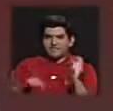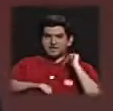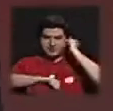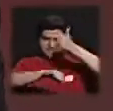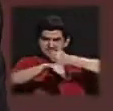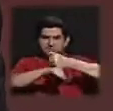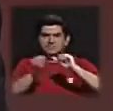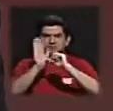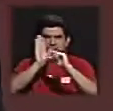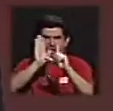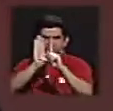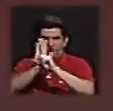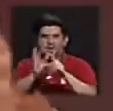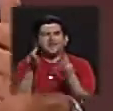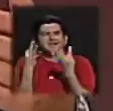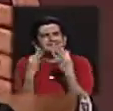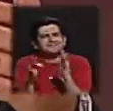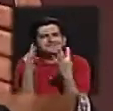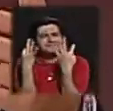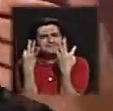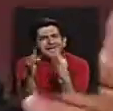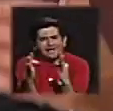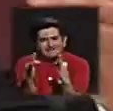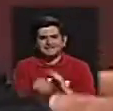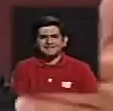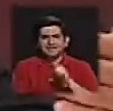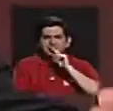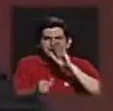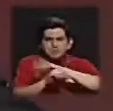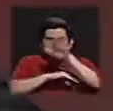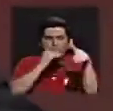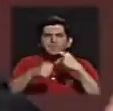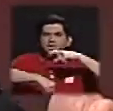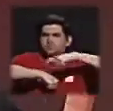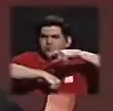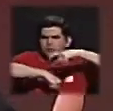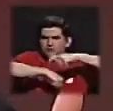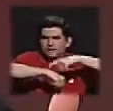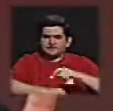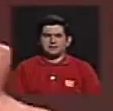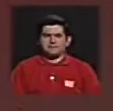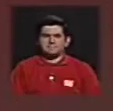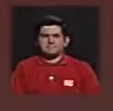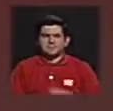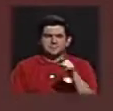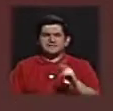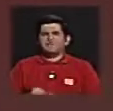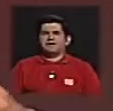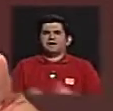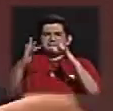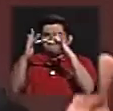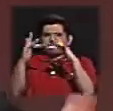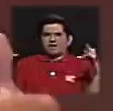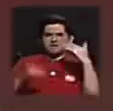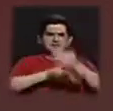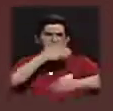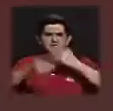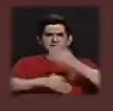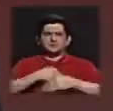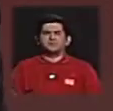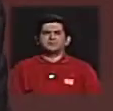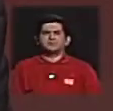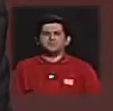el legislador, viene a tratar de cubrir todas esas etapas que iban a quedar vacías en el proceso de